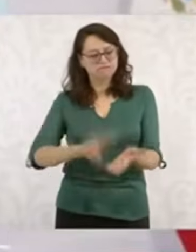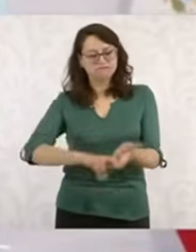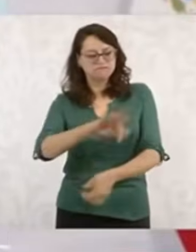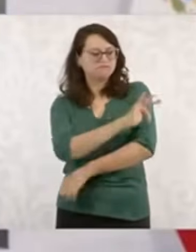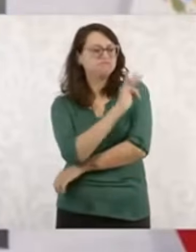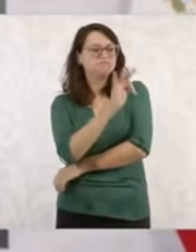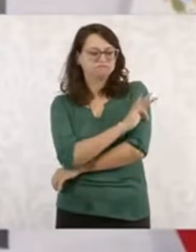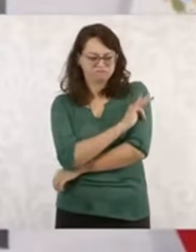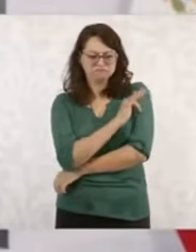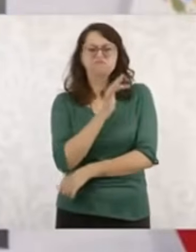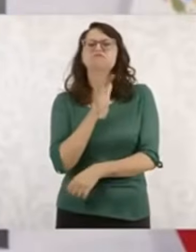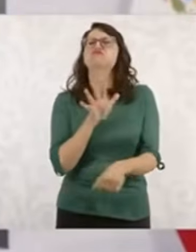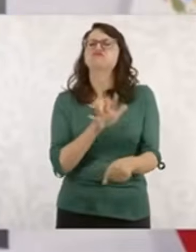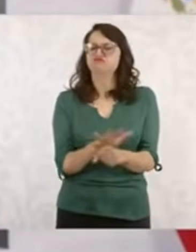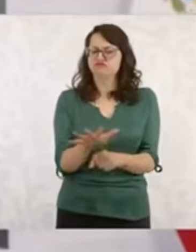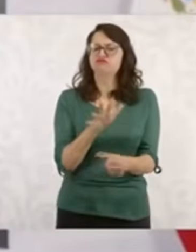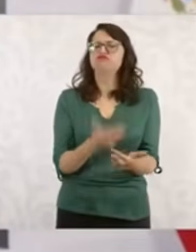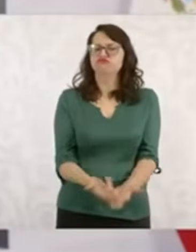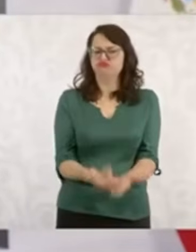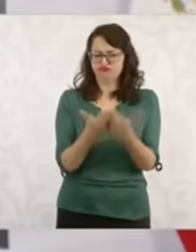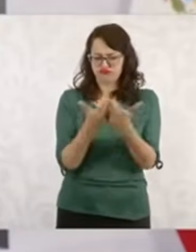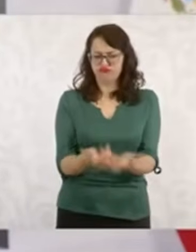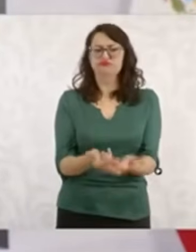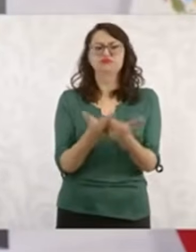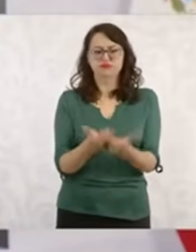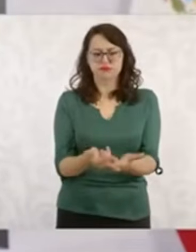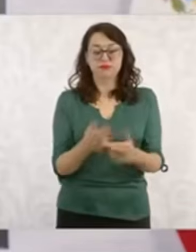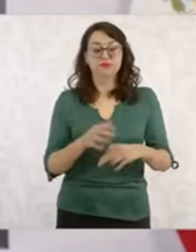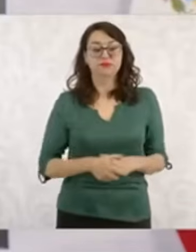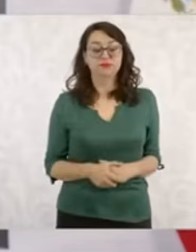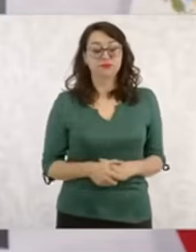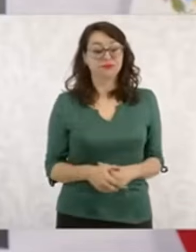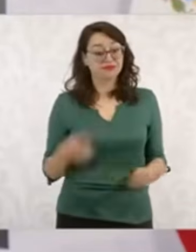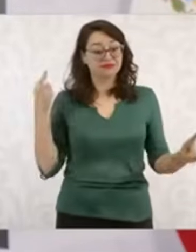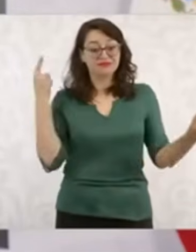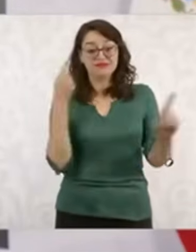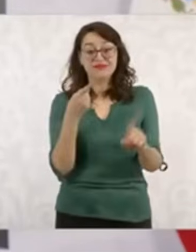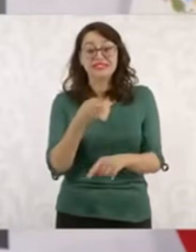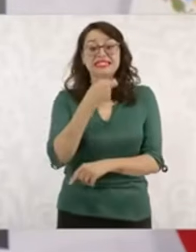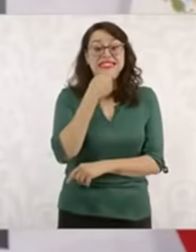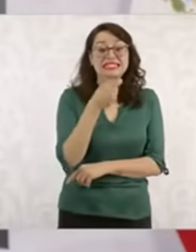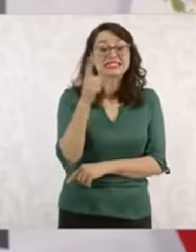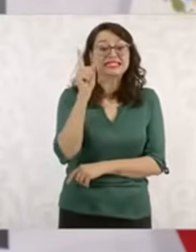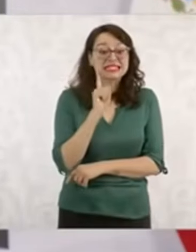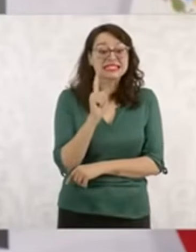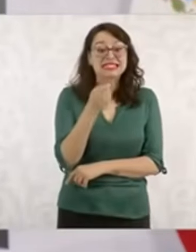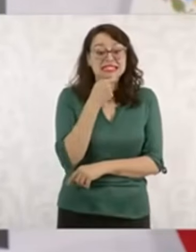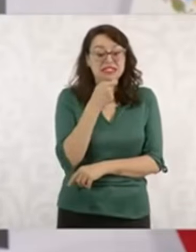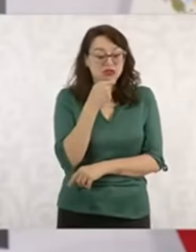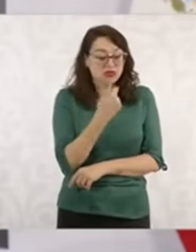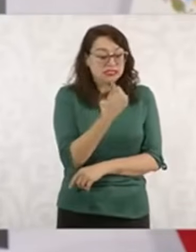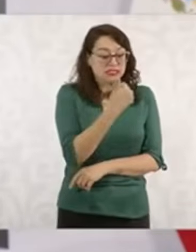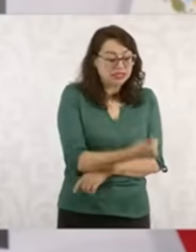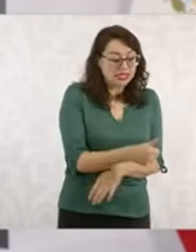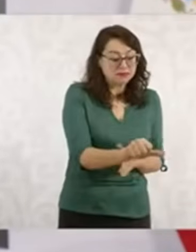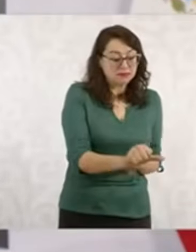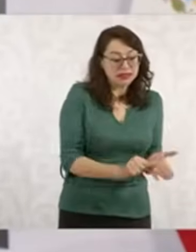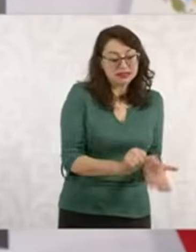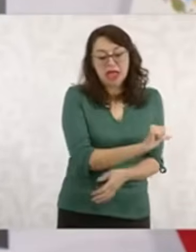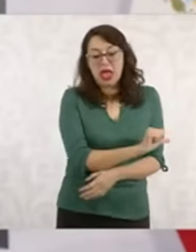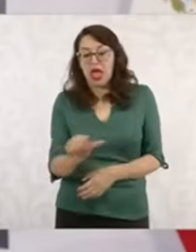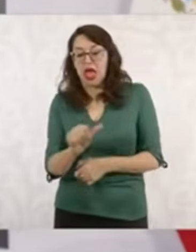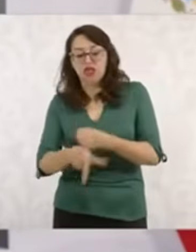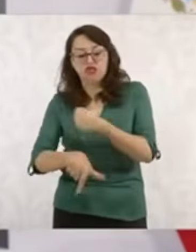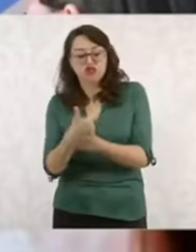favor. Nuestro grupo prioritario son las niñas y los niños entre 6 meses y 12 años, ya